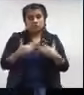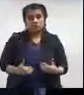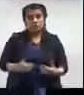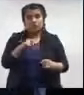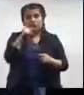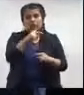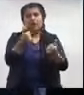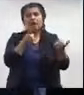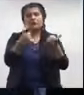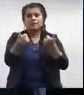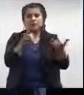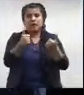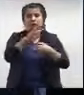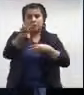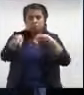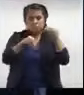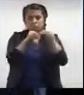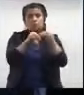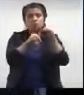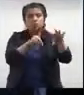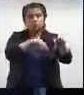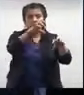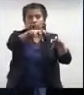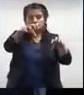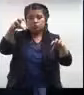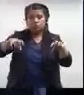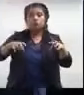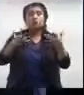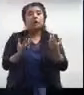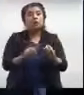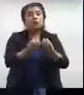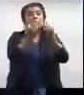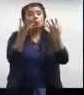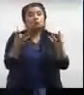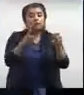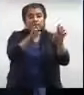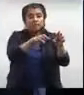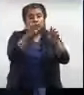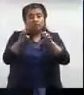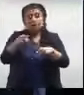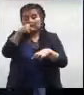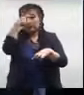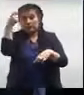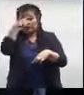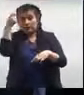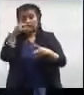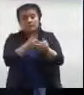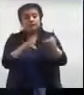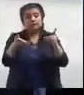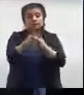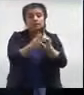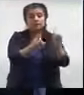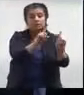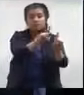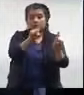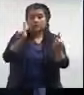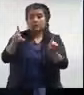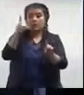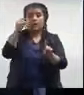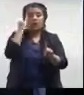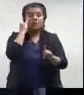de administrar, integrar y organizar la dotación del recurso humano idóneo para el funcionamiento de la